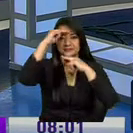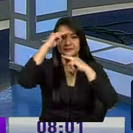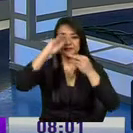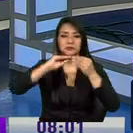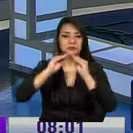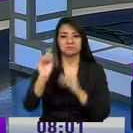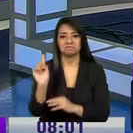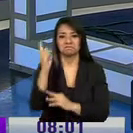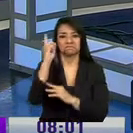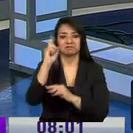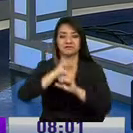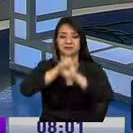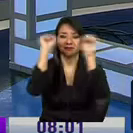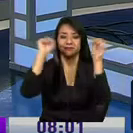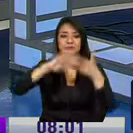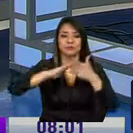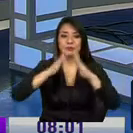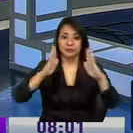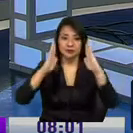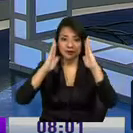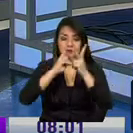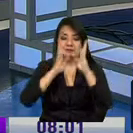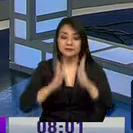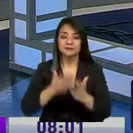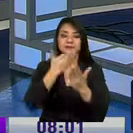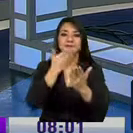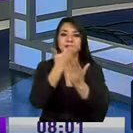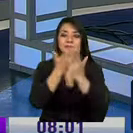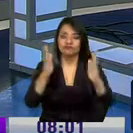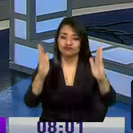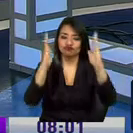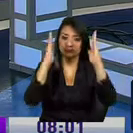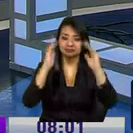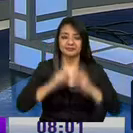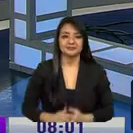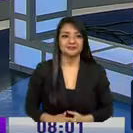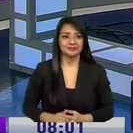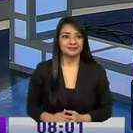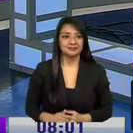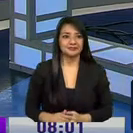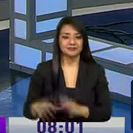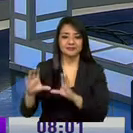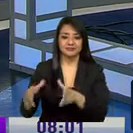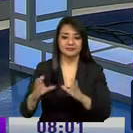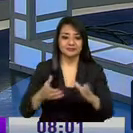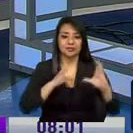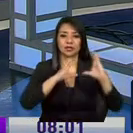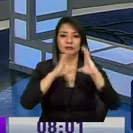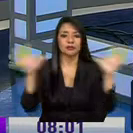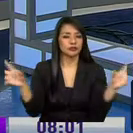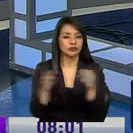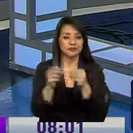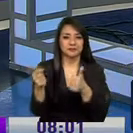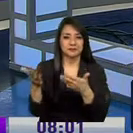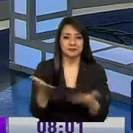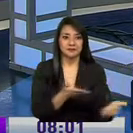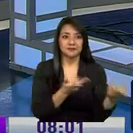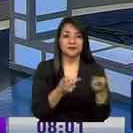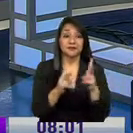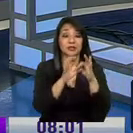en la mañana de la comunidad. A ustedes, nuestros vecinos, les mandamos un abrazo grande. Al Departamento de Comunicación, a todos, bienvenidos. A